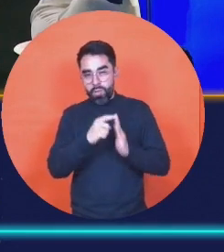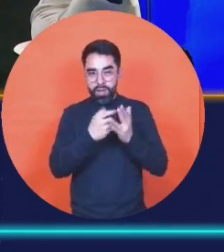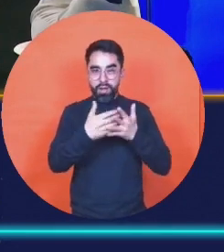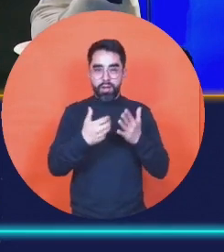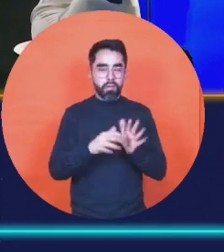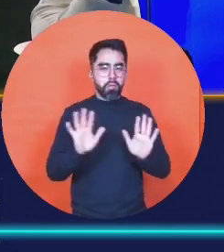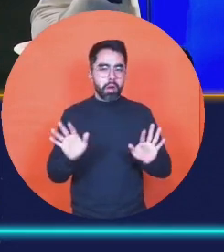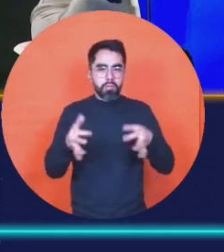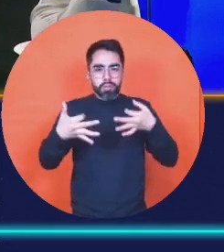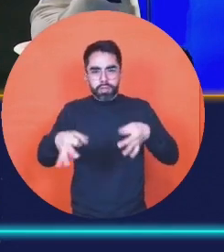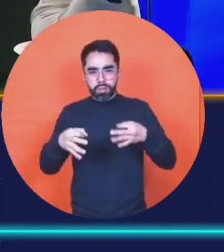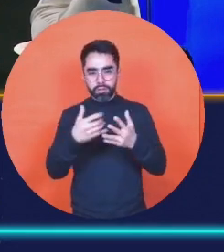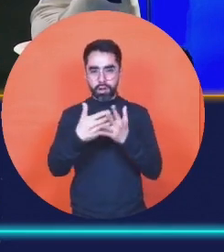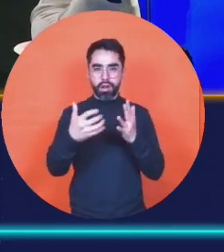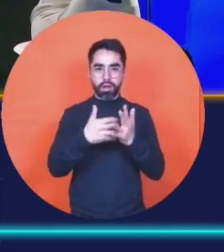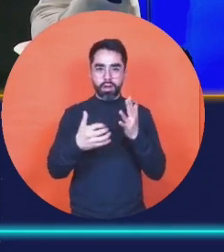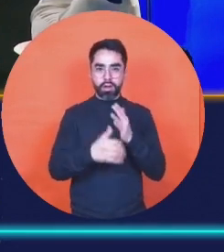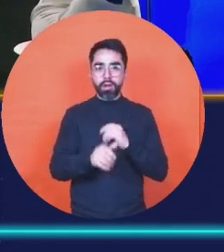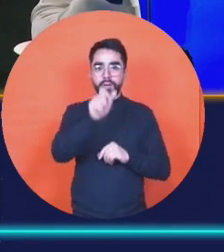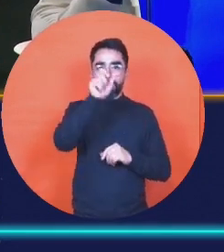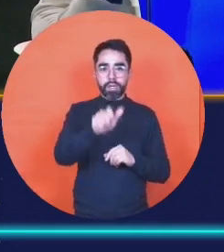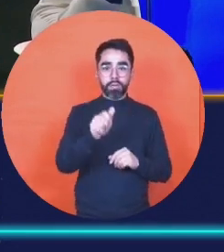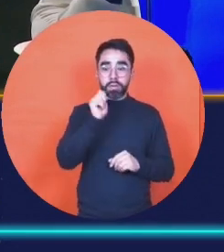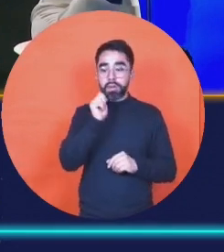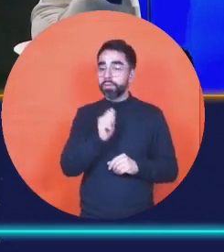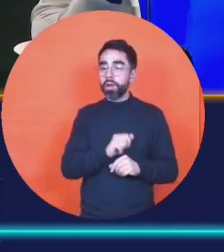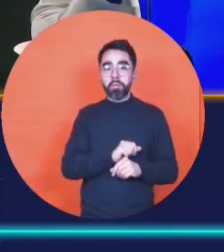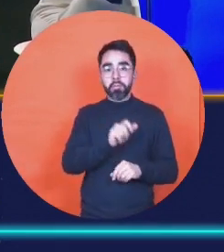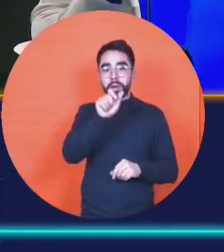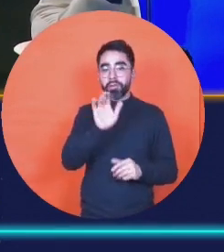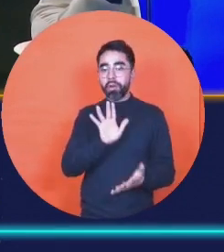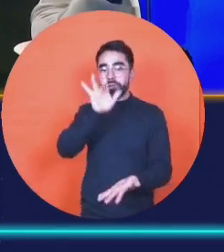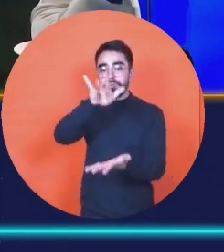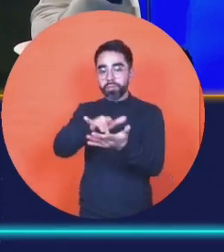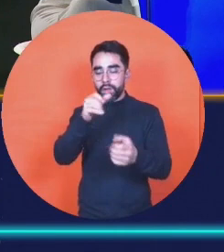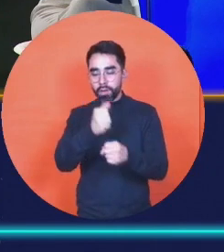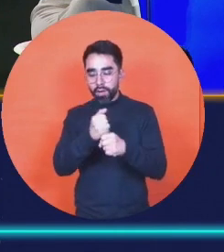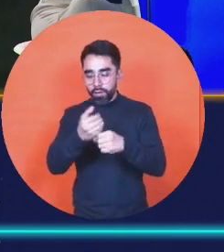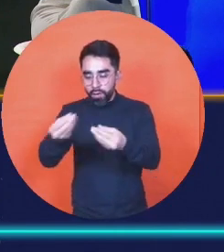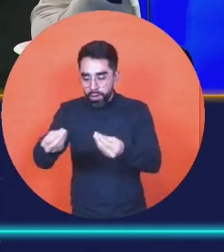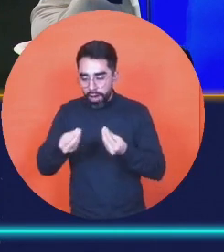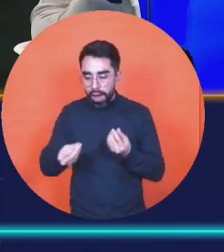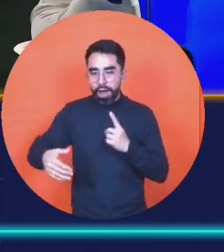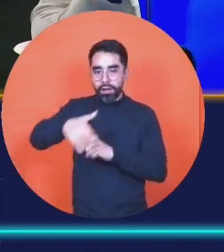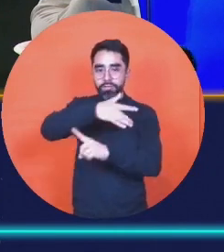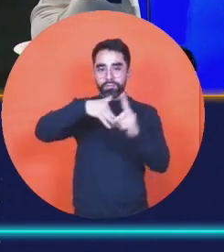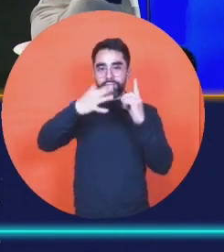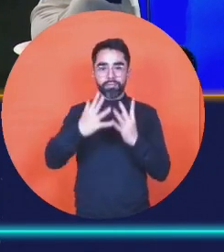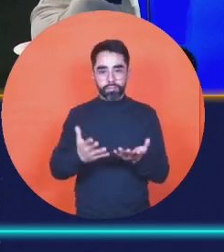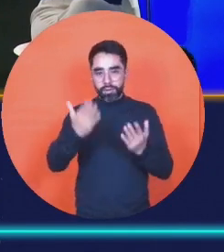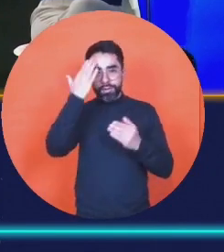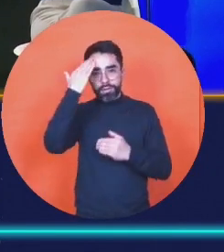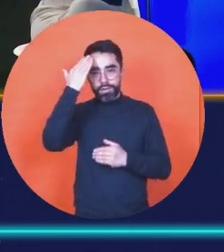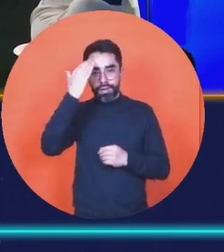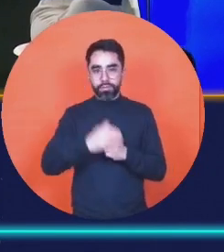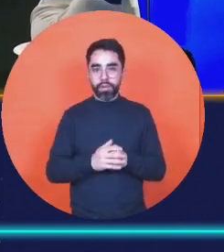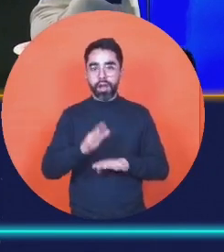pasó, porque si la gente que llega el otro día tiene contexto de lo que pasó, porque muchos de los problemas que pasaban es que si no se sincroniza la